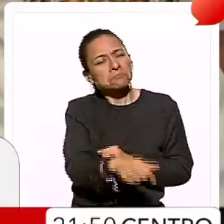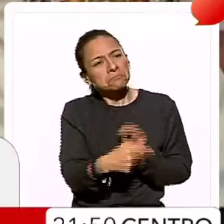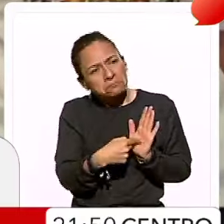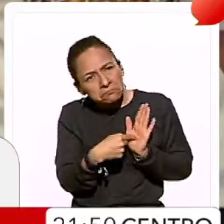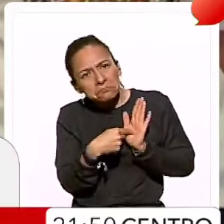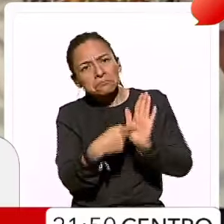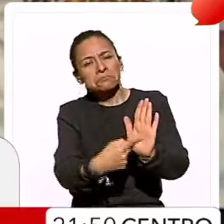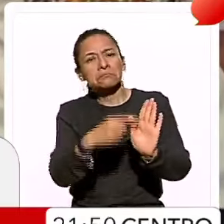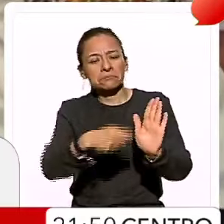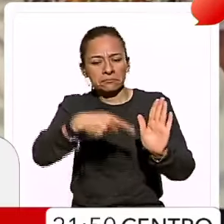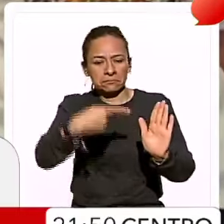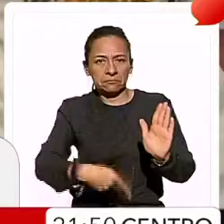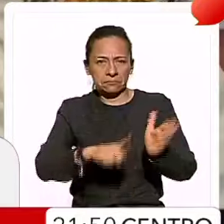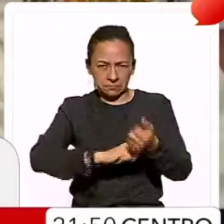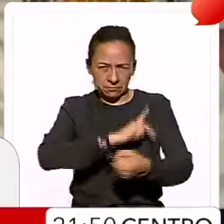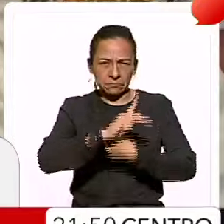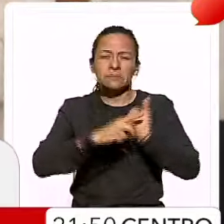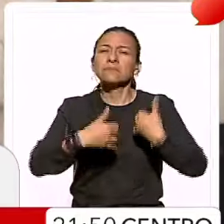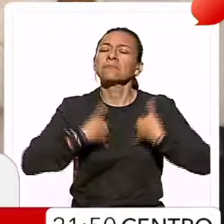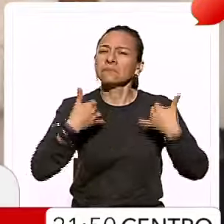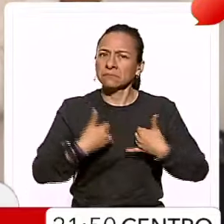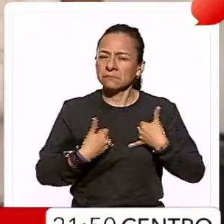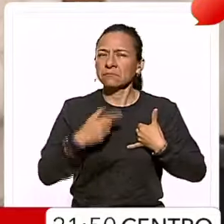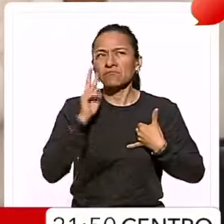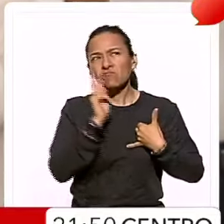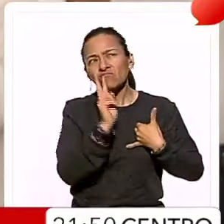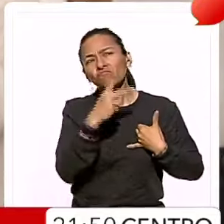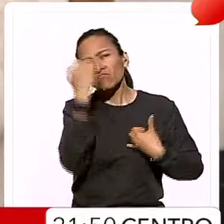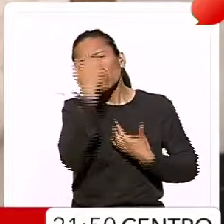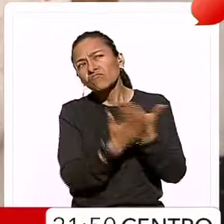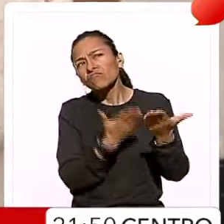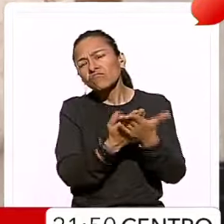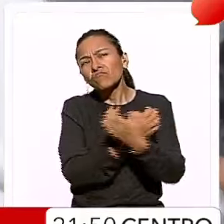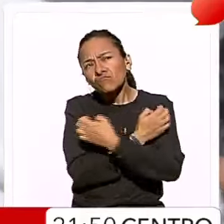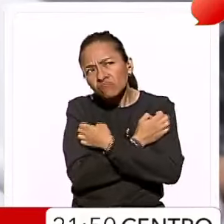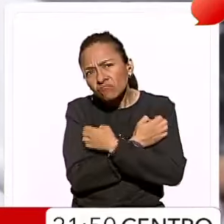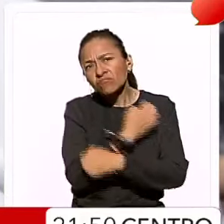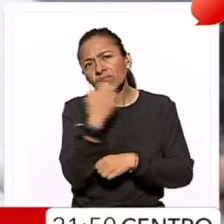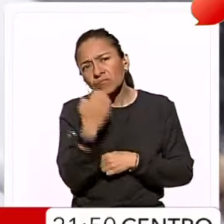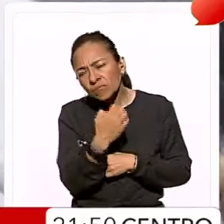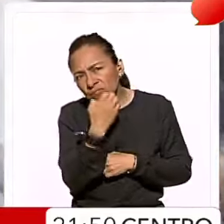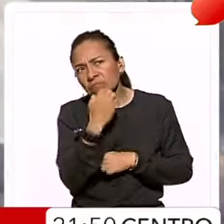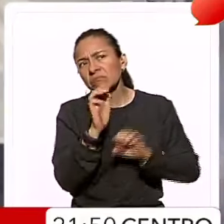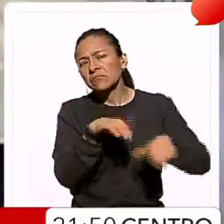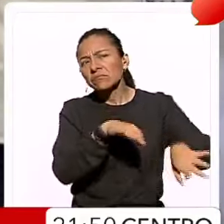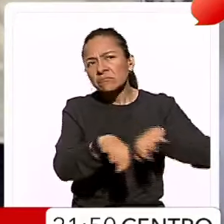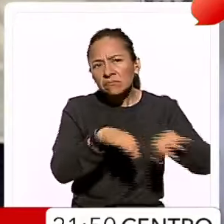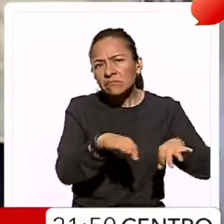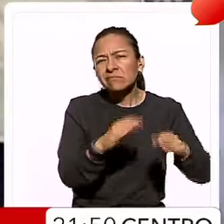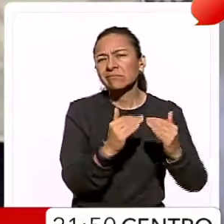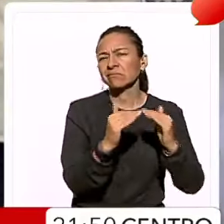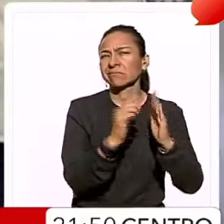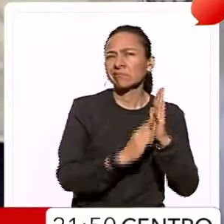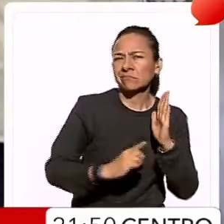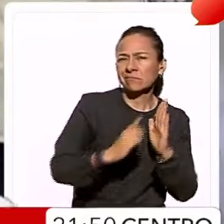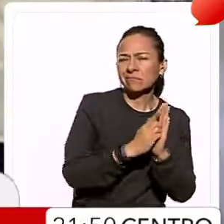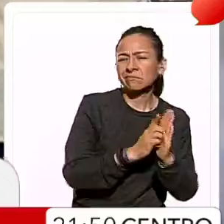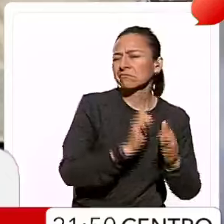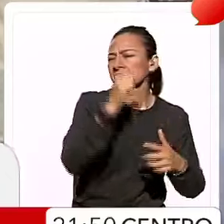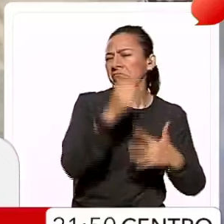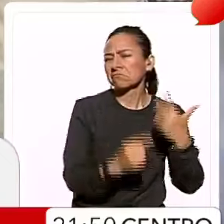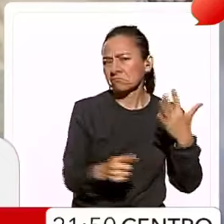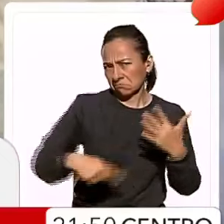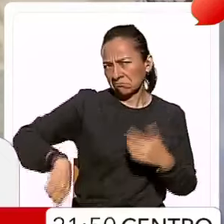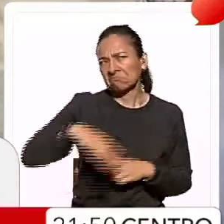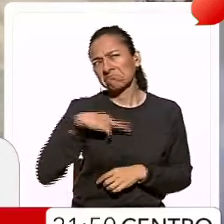del país han recibido sus propuestas de educación, empleo y vivienda, entre otros. El resultado